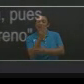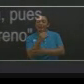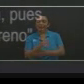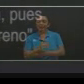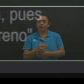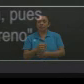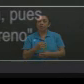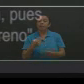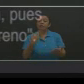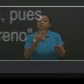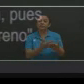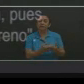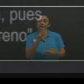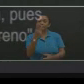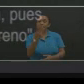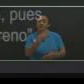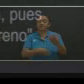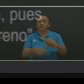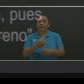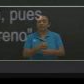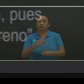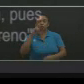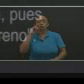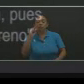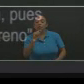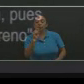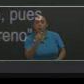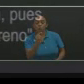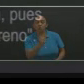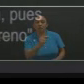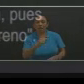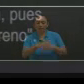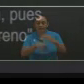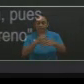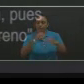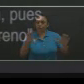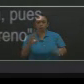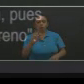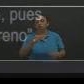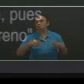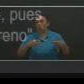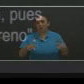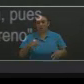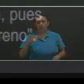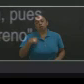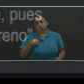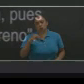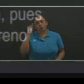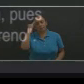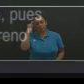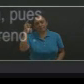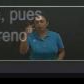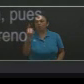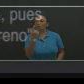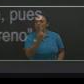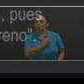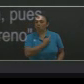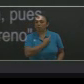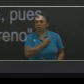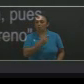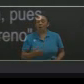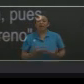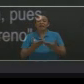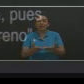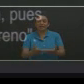3 años y que va a ir a buscar fruto y no encuentra fruto. Me imagino yo que lo único que daba era